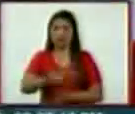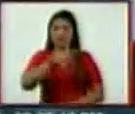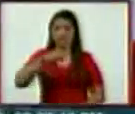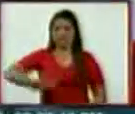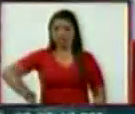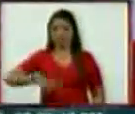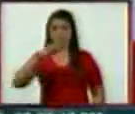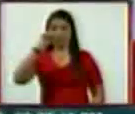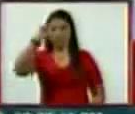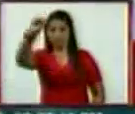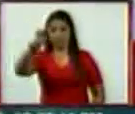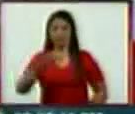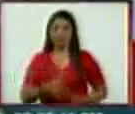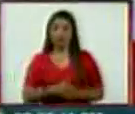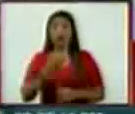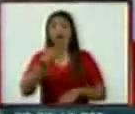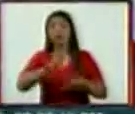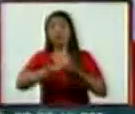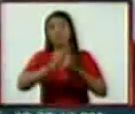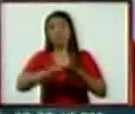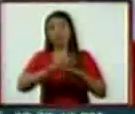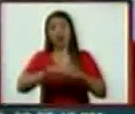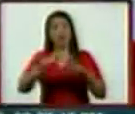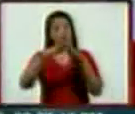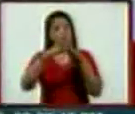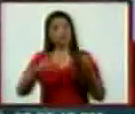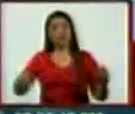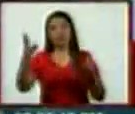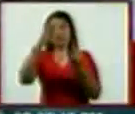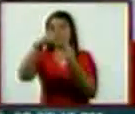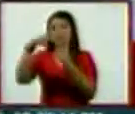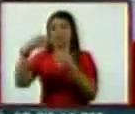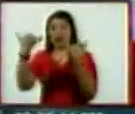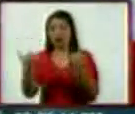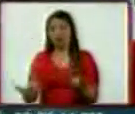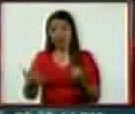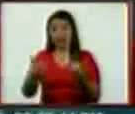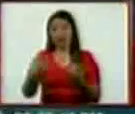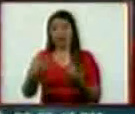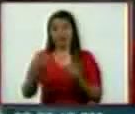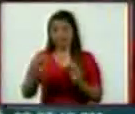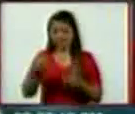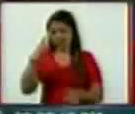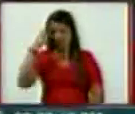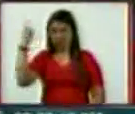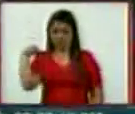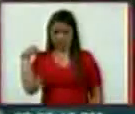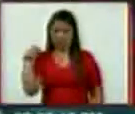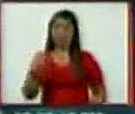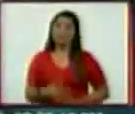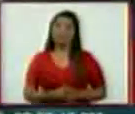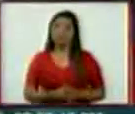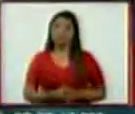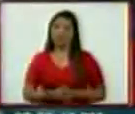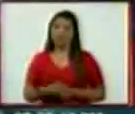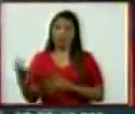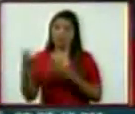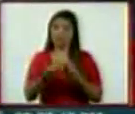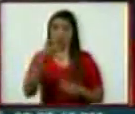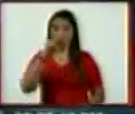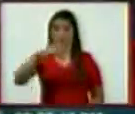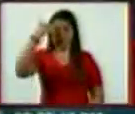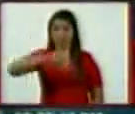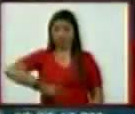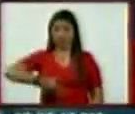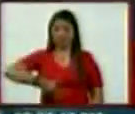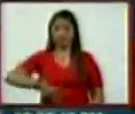presidente Nicolás Maduro y convocada para todos los tachirenses a partir del día de ayer. Me acompaña el comandante estratégico operacional,